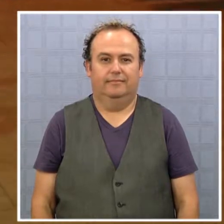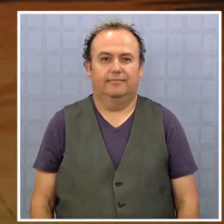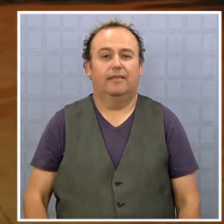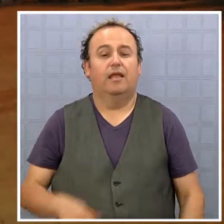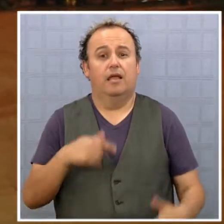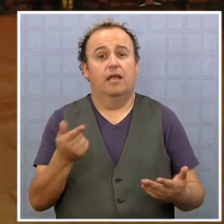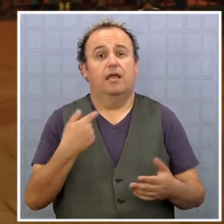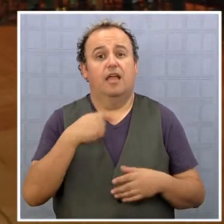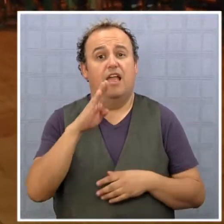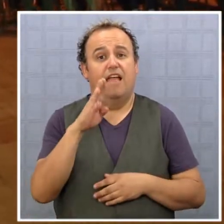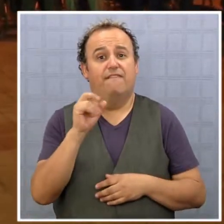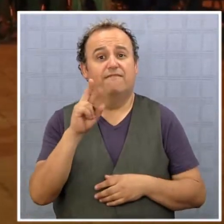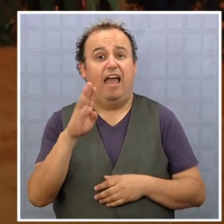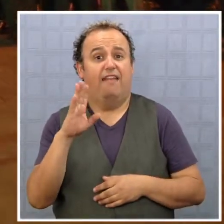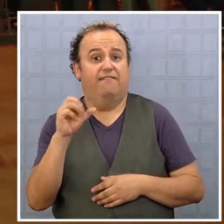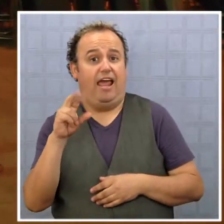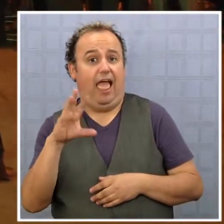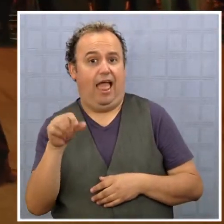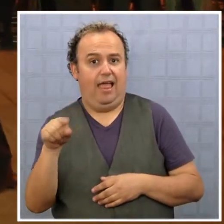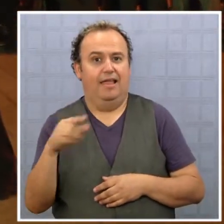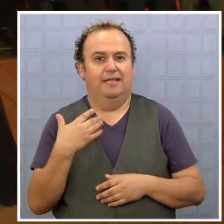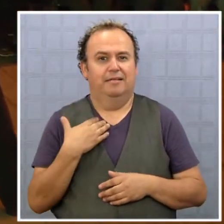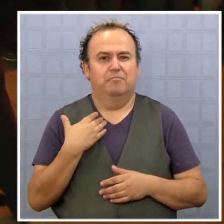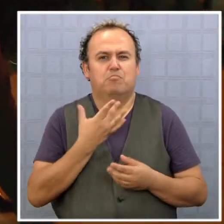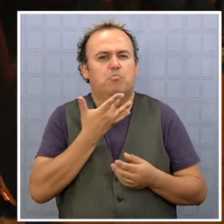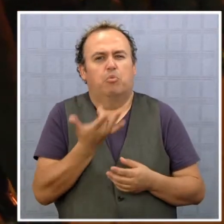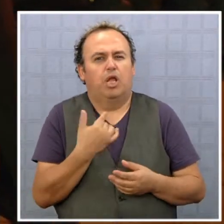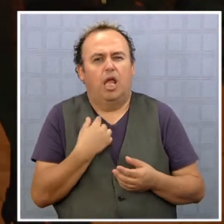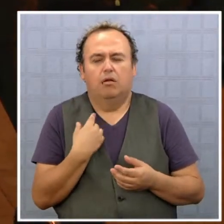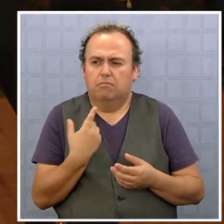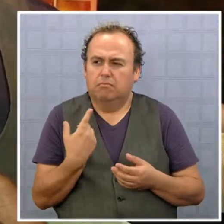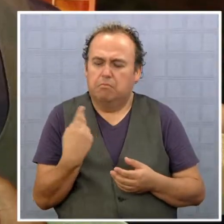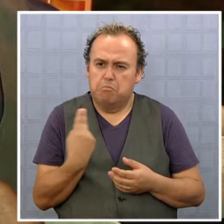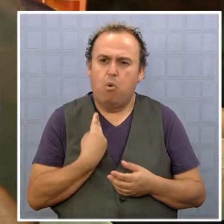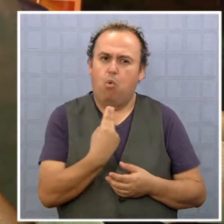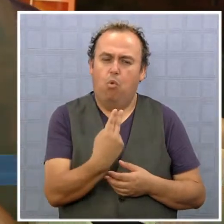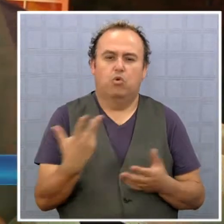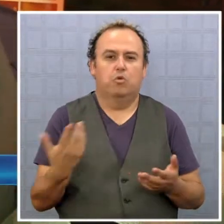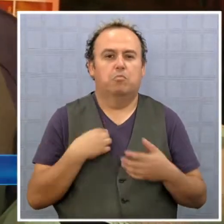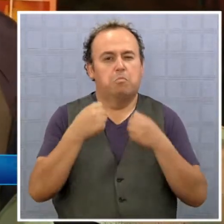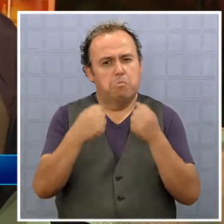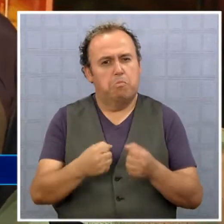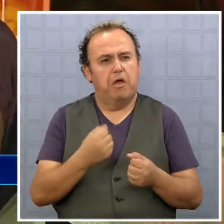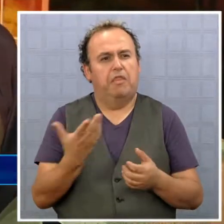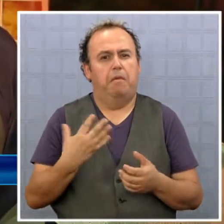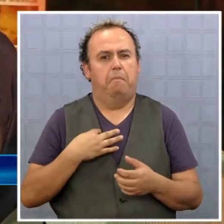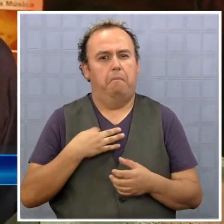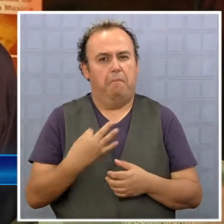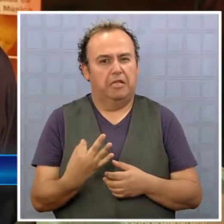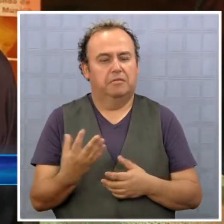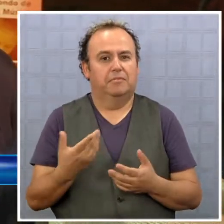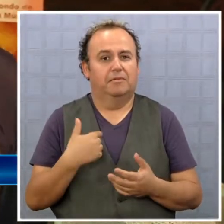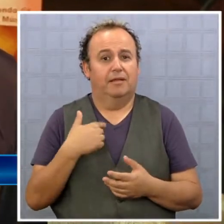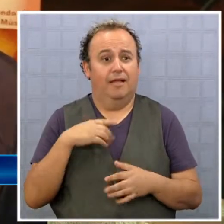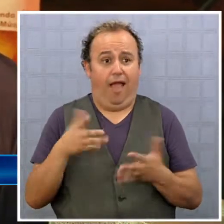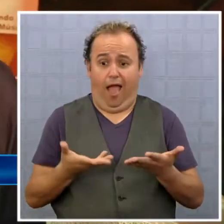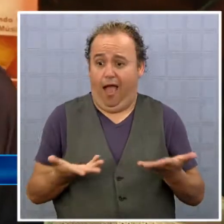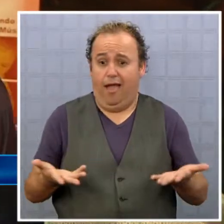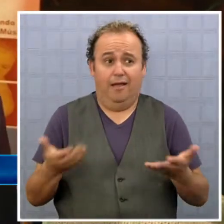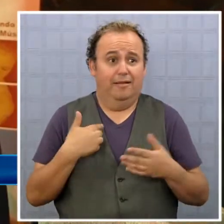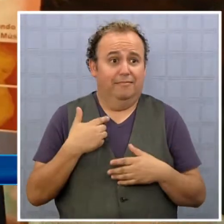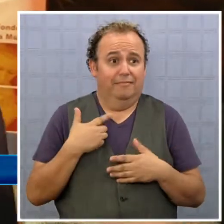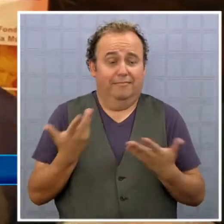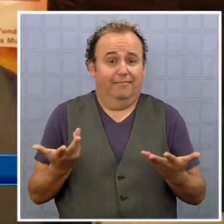Le digo, Bárbara, ¿por qué no nos presentamos? Pero por una cosa de poder participar. Y ahora estamos acá,